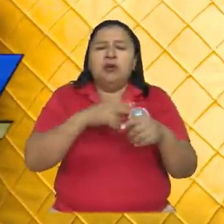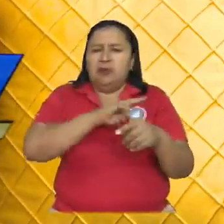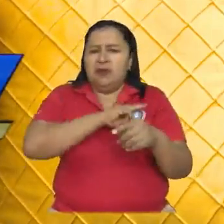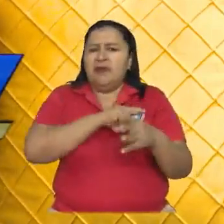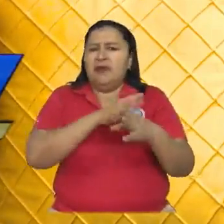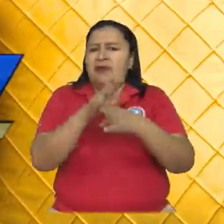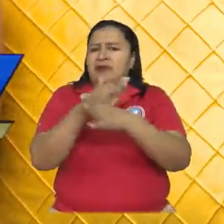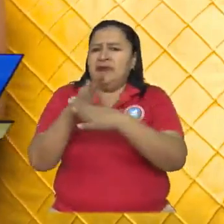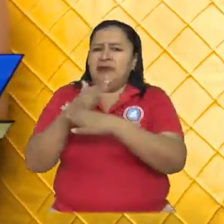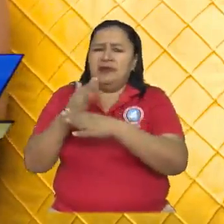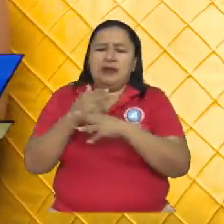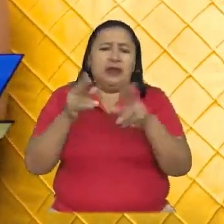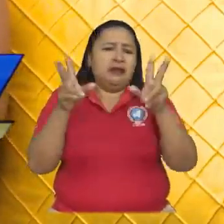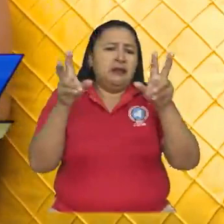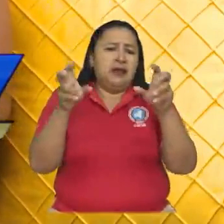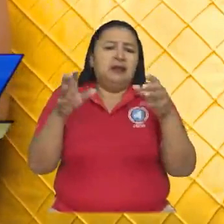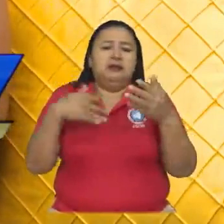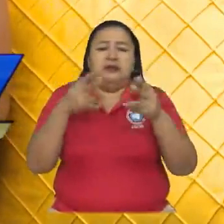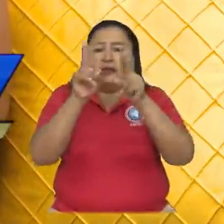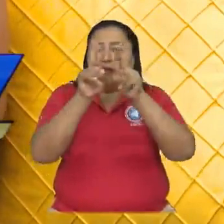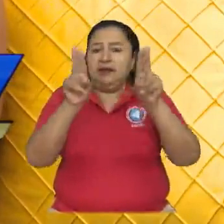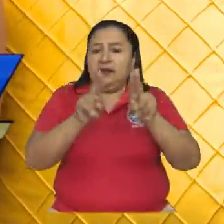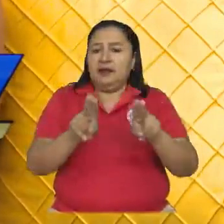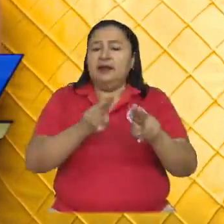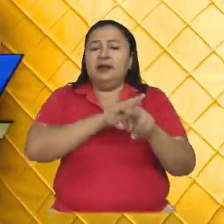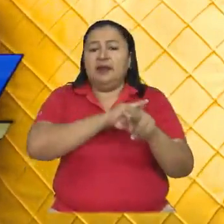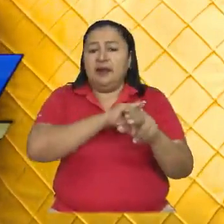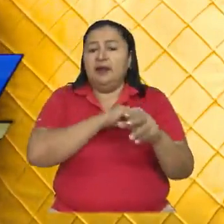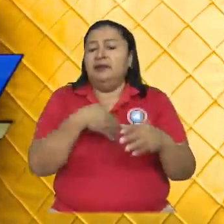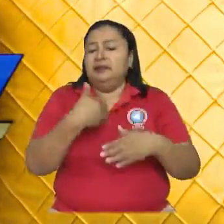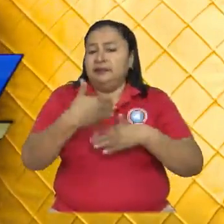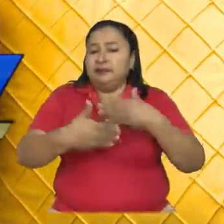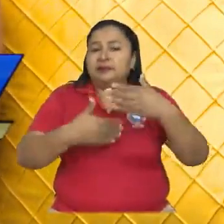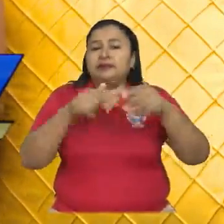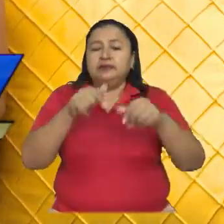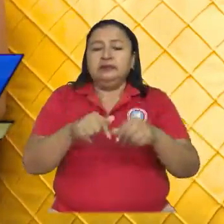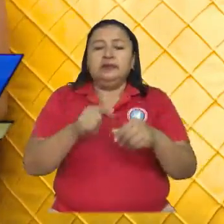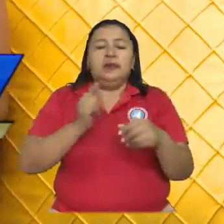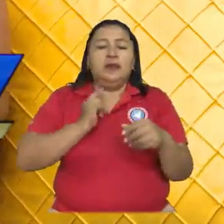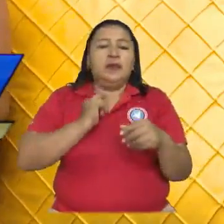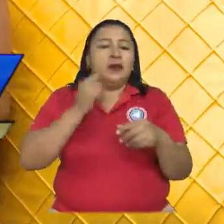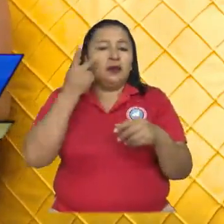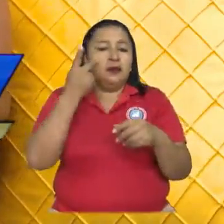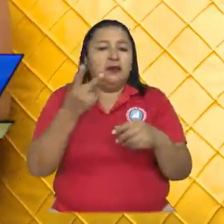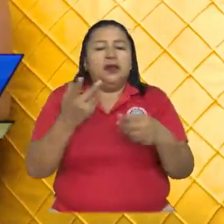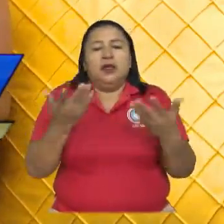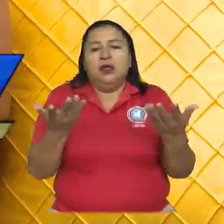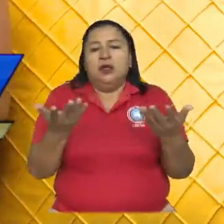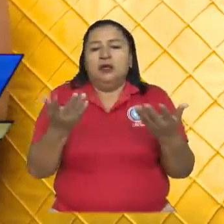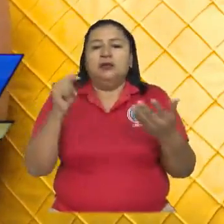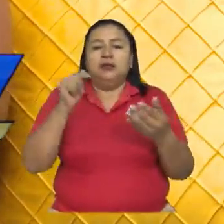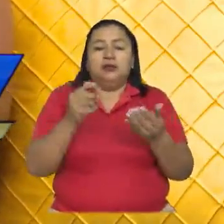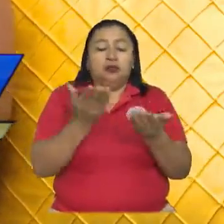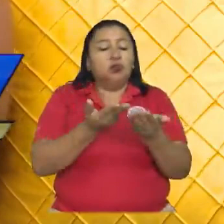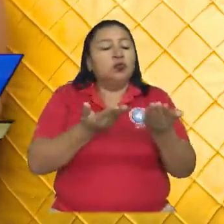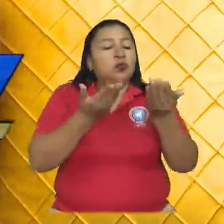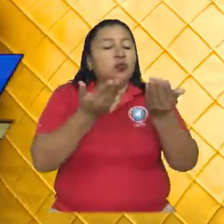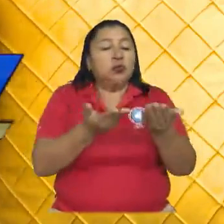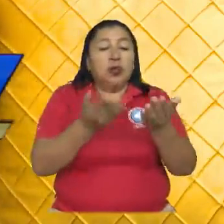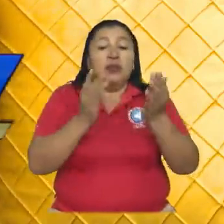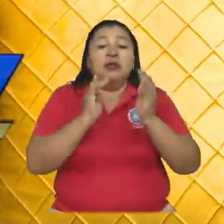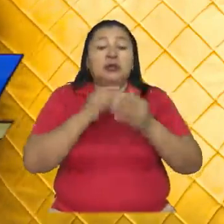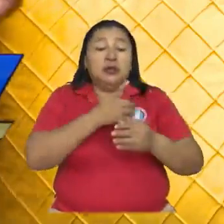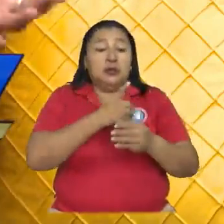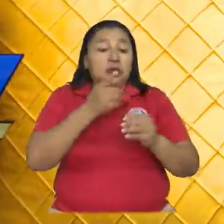torno al tema navideño, ¿verdad? Desde lo que tiene que ver con los nacimientos, pero